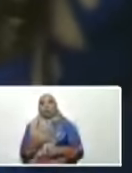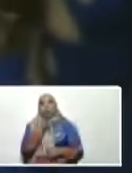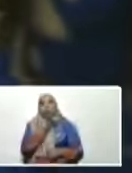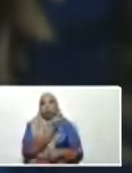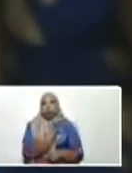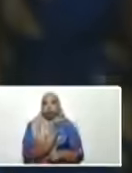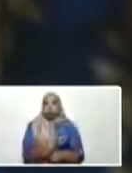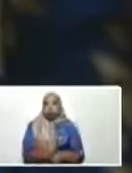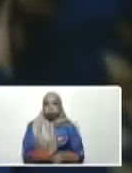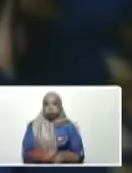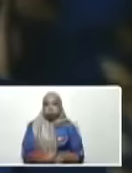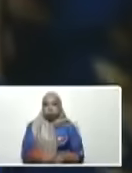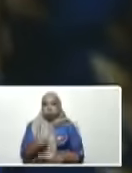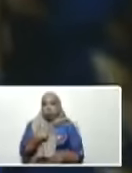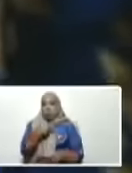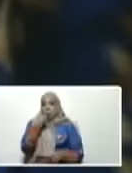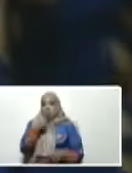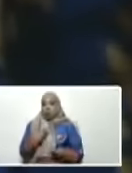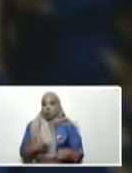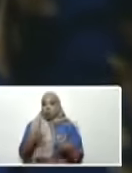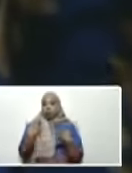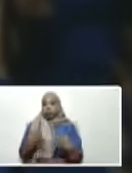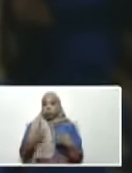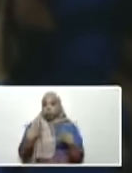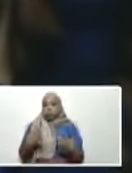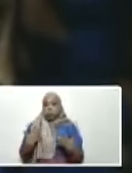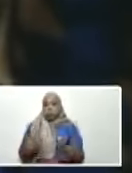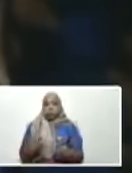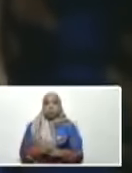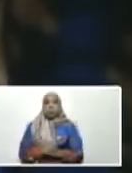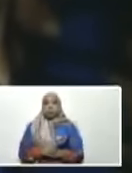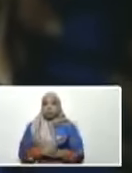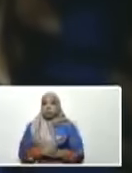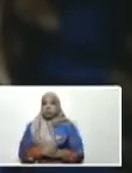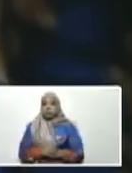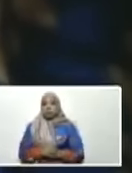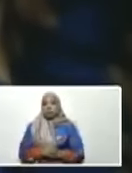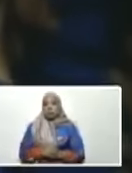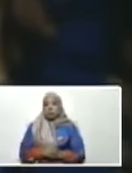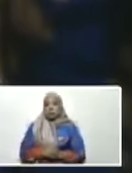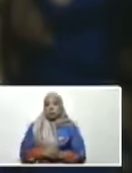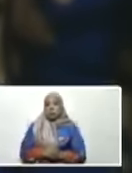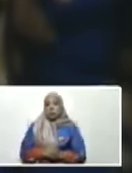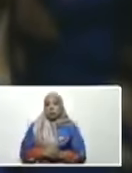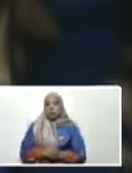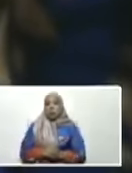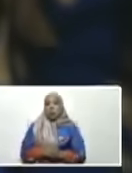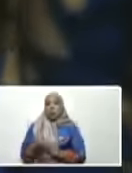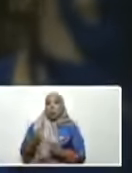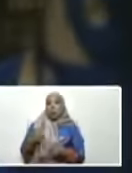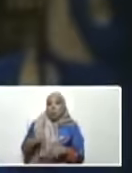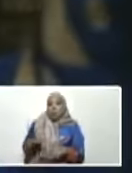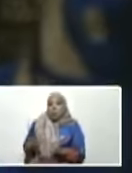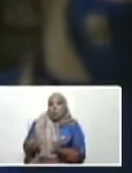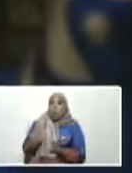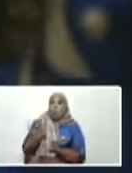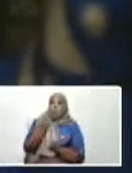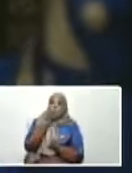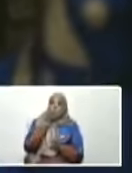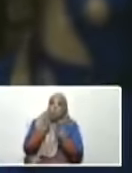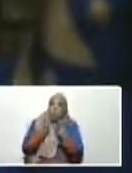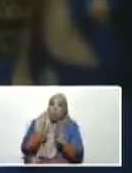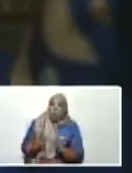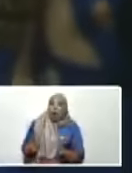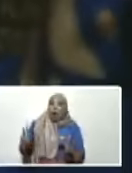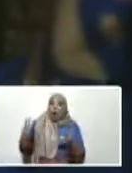Aquí está deshidratado, vamos a cerrarlo, ¿sí? Richard. Sí, señor. Eso. Ese crudo entra a la planta